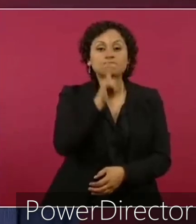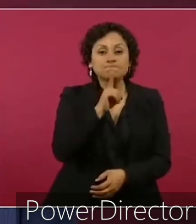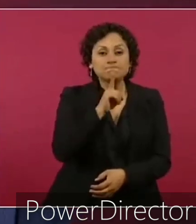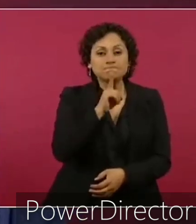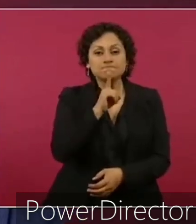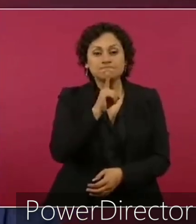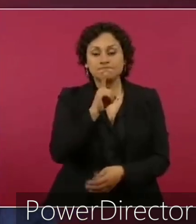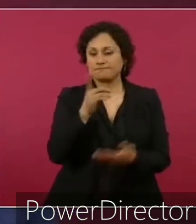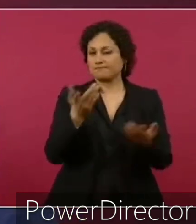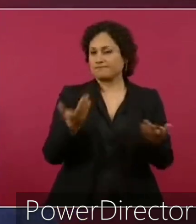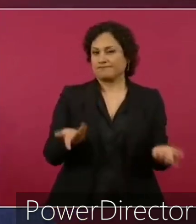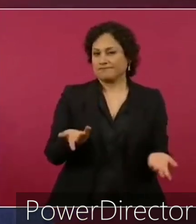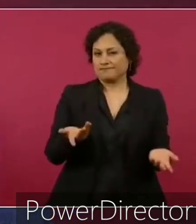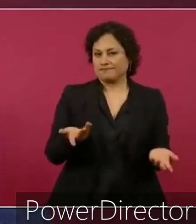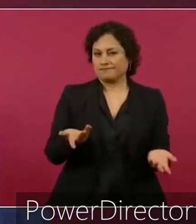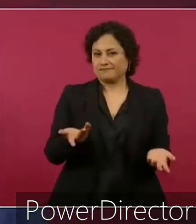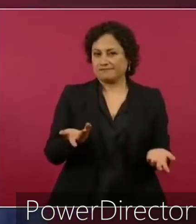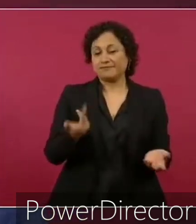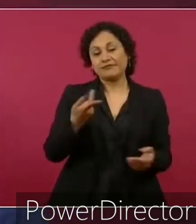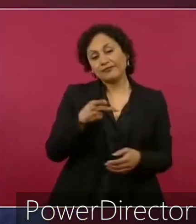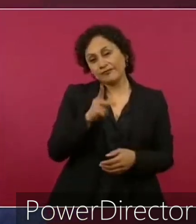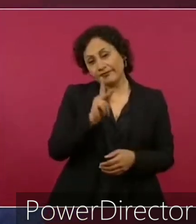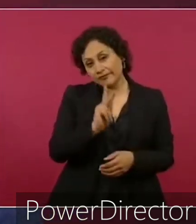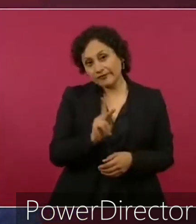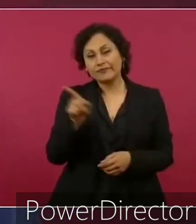que es parte